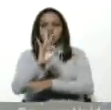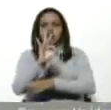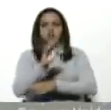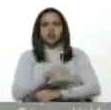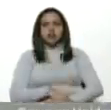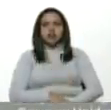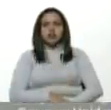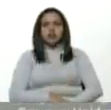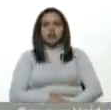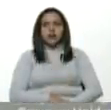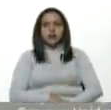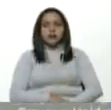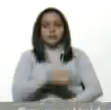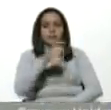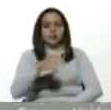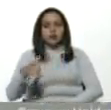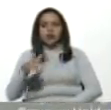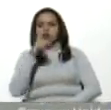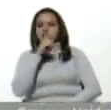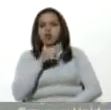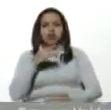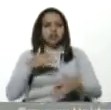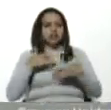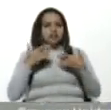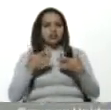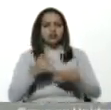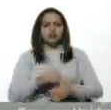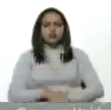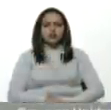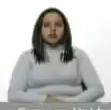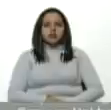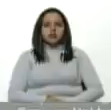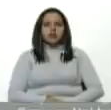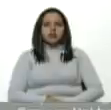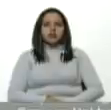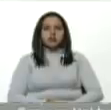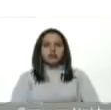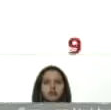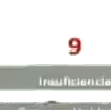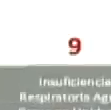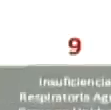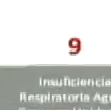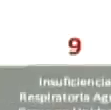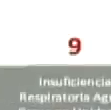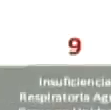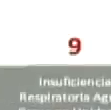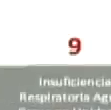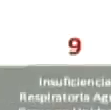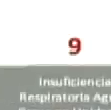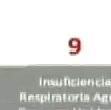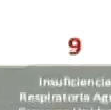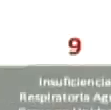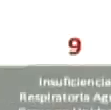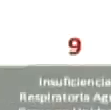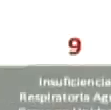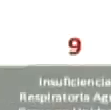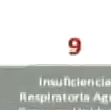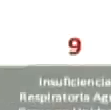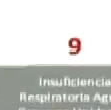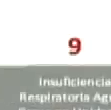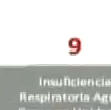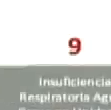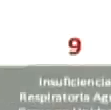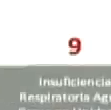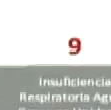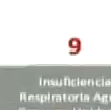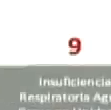2.763 pacientes no presentan síntomas, son los llamados asintomáticos, son portadores de la enfermedad, pueden